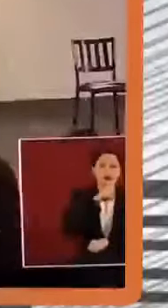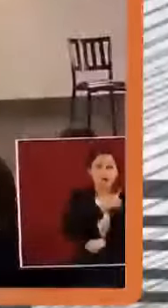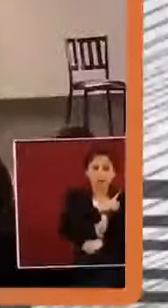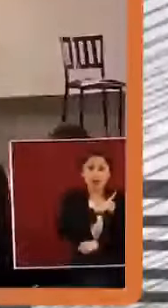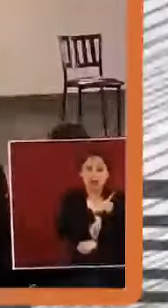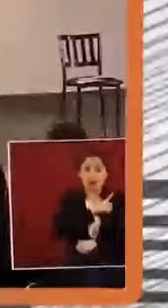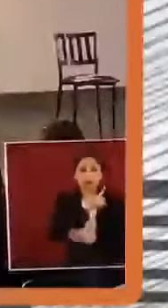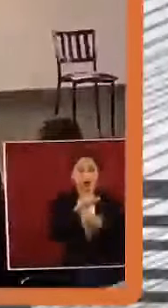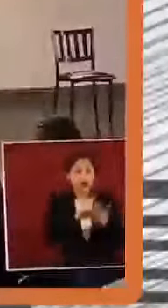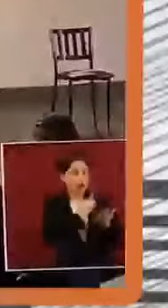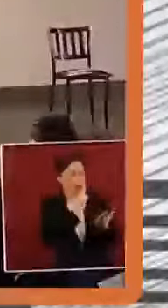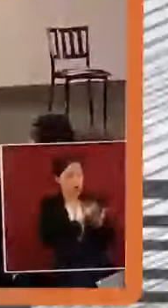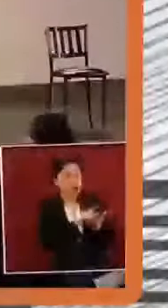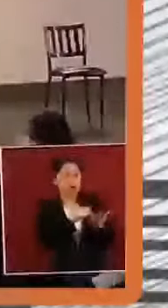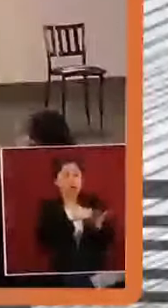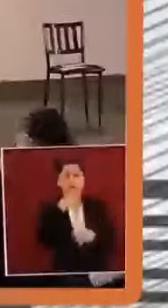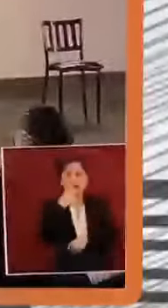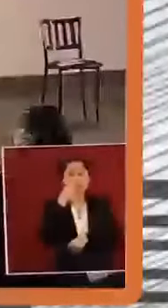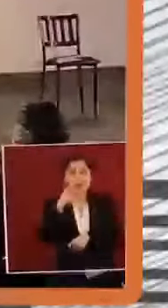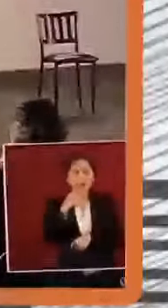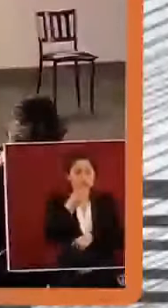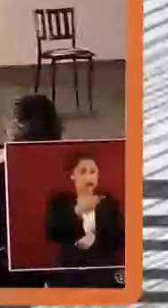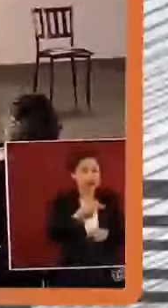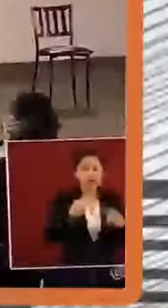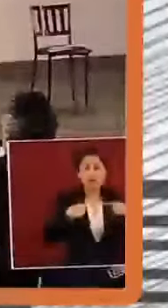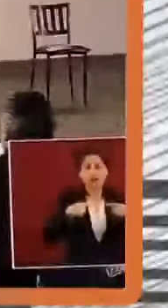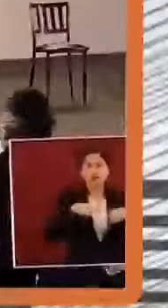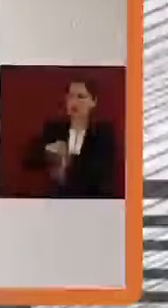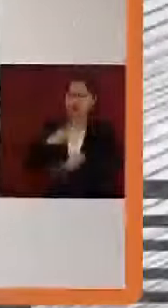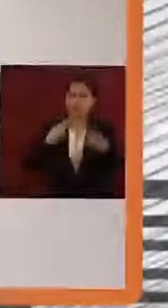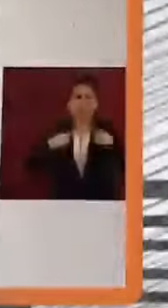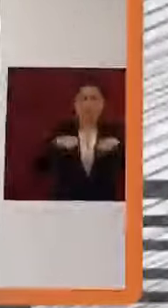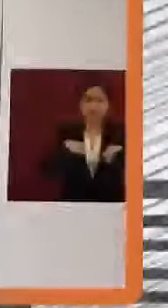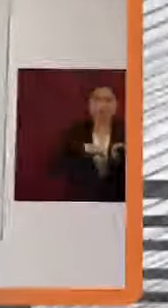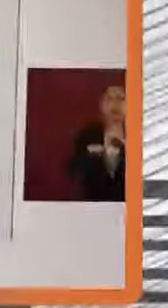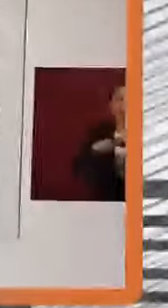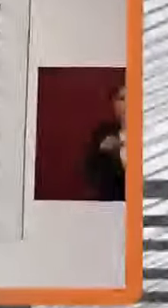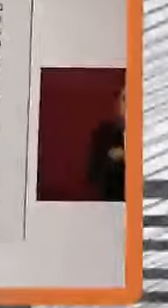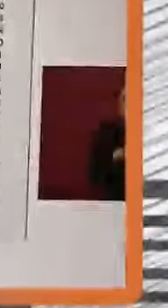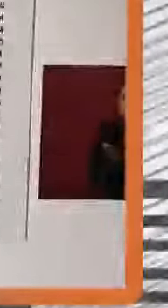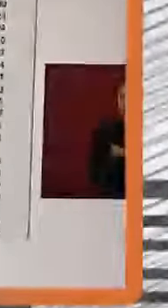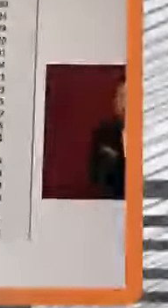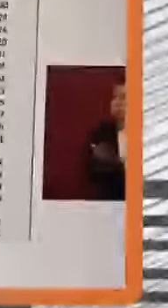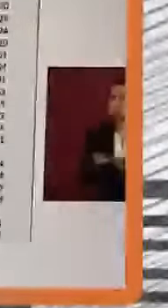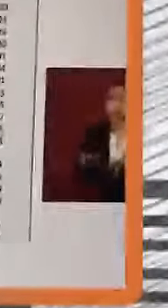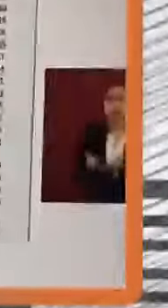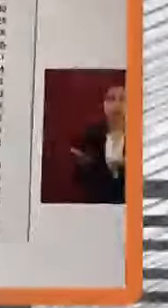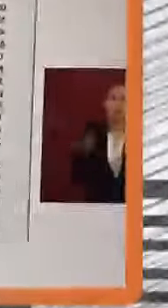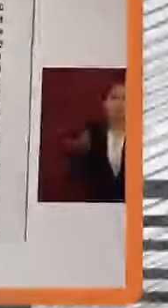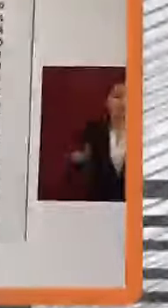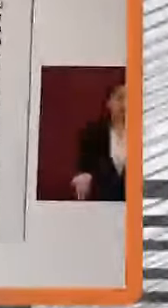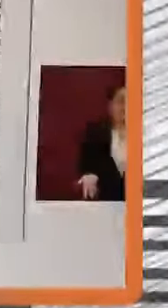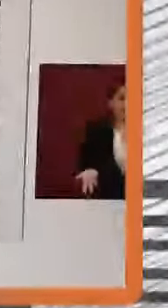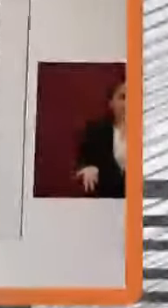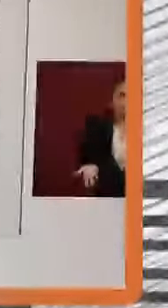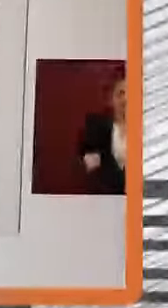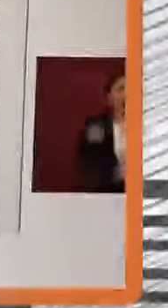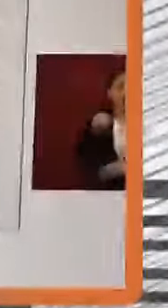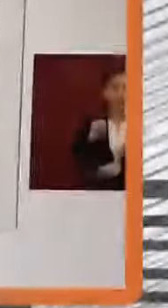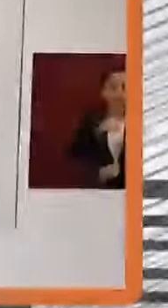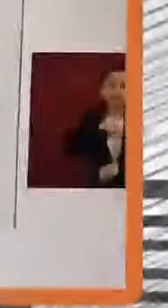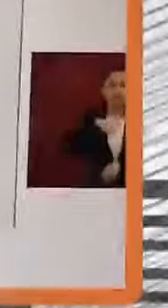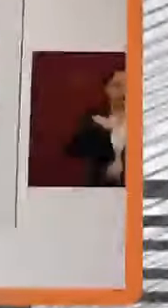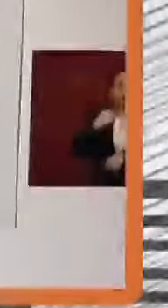Alcalde, que en medio de esta coyuntura, o aprovechándose de ella, fíjense qué grave situación, han despedido o se